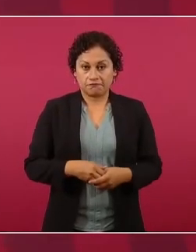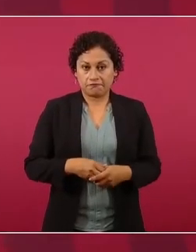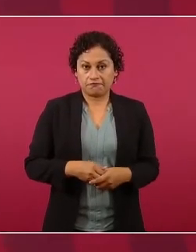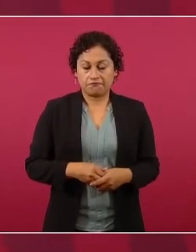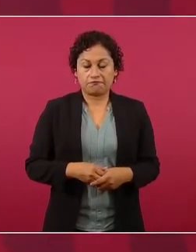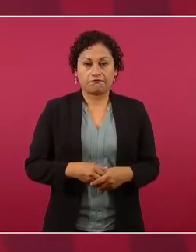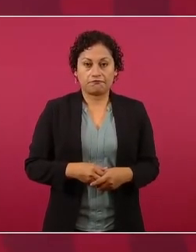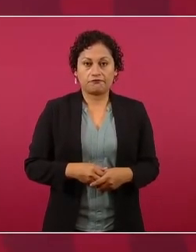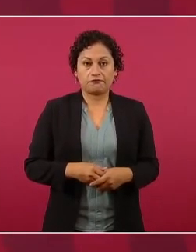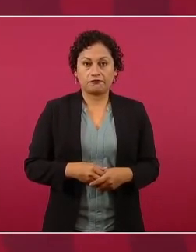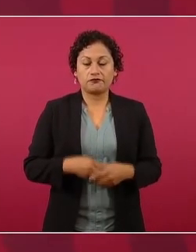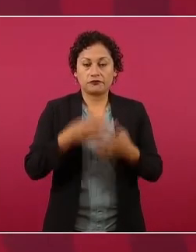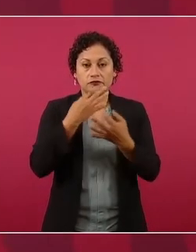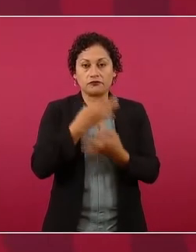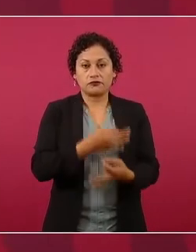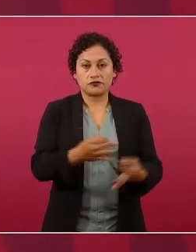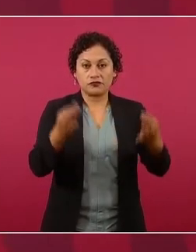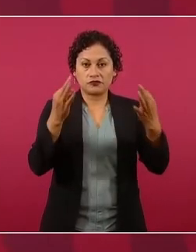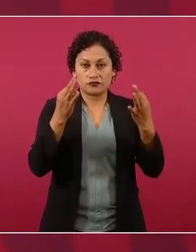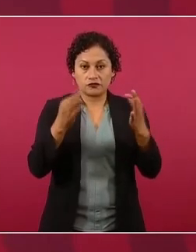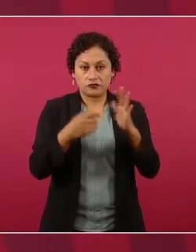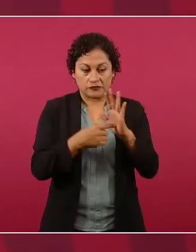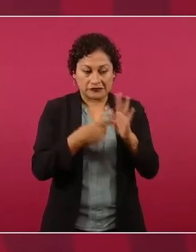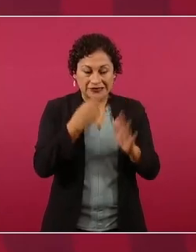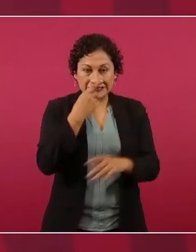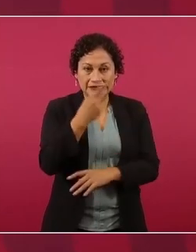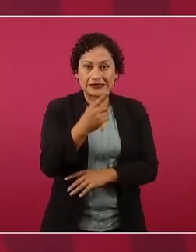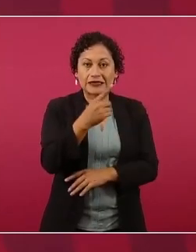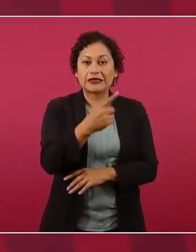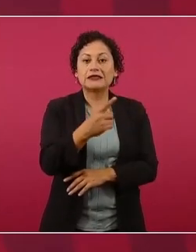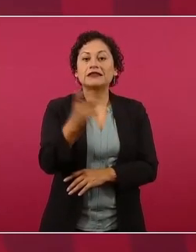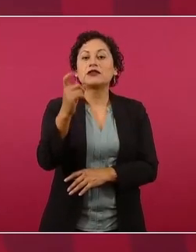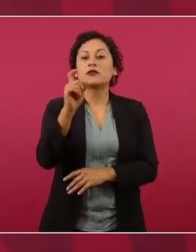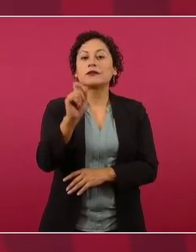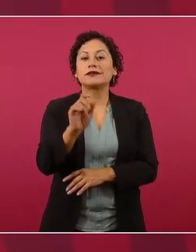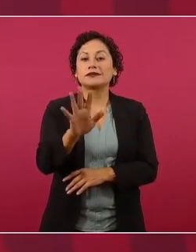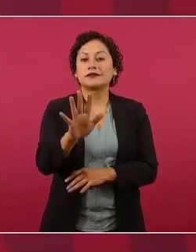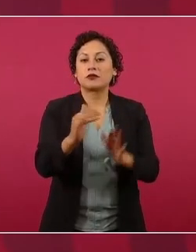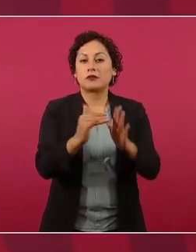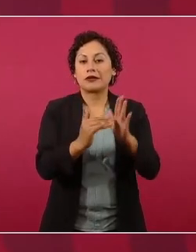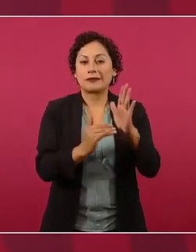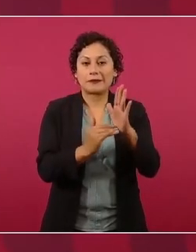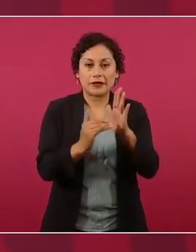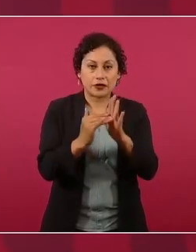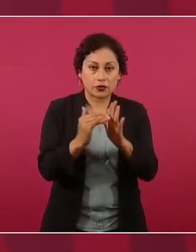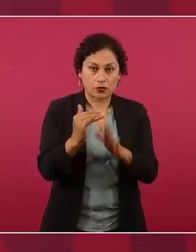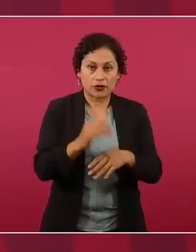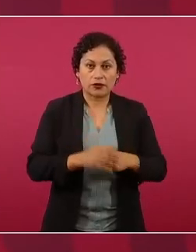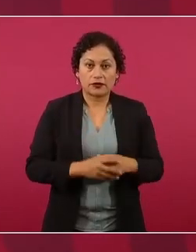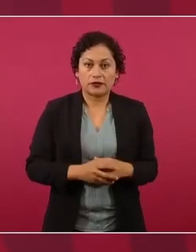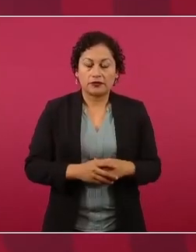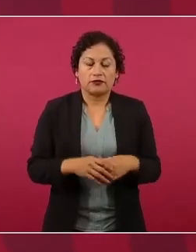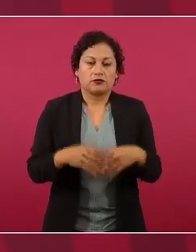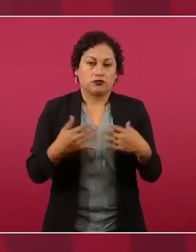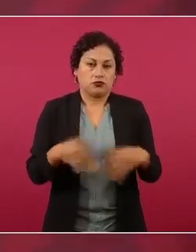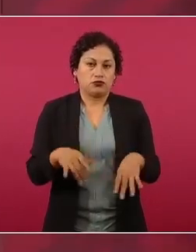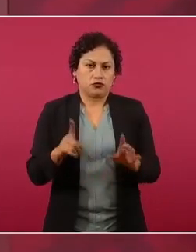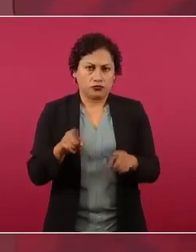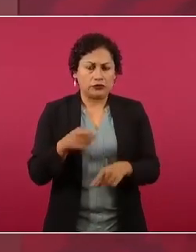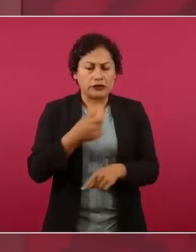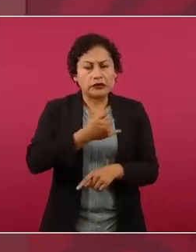fue una declaración, 125 mil millones, se equivocó por muy poco,